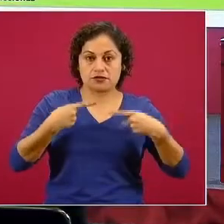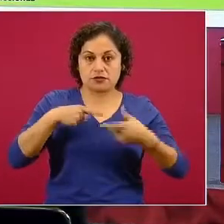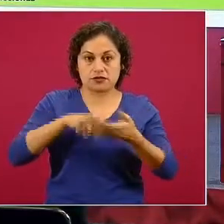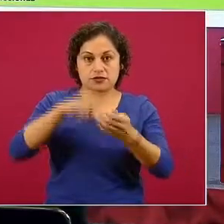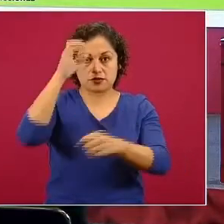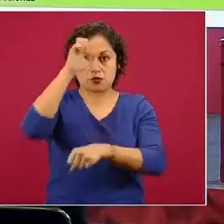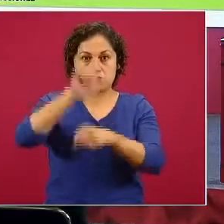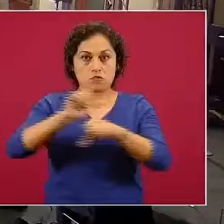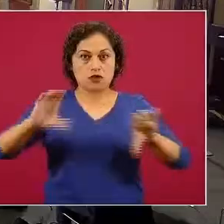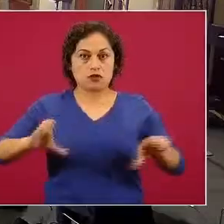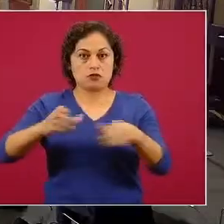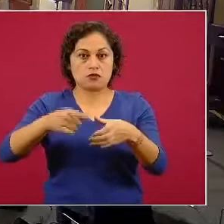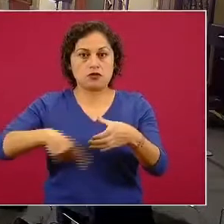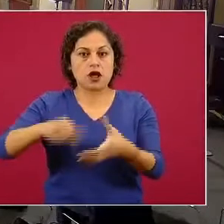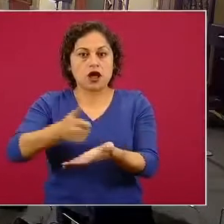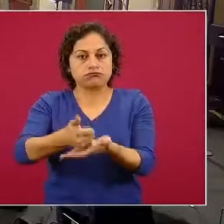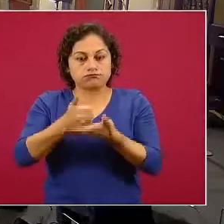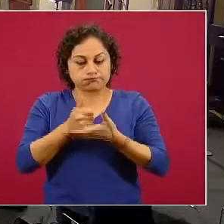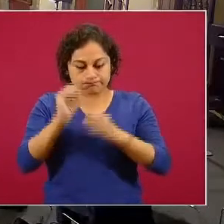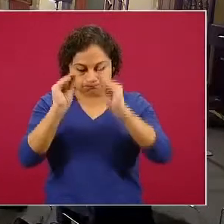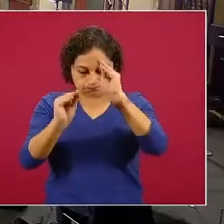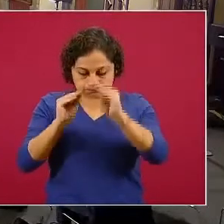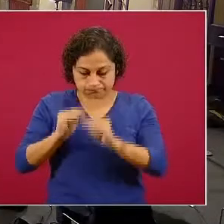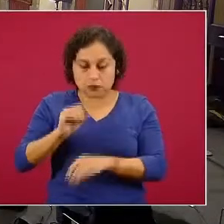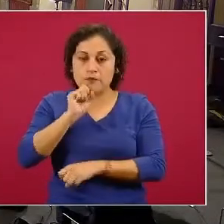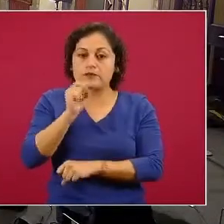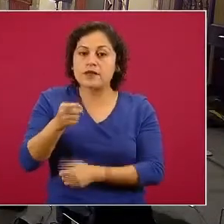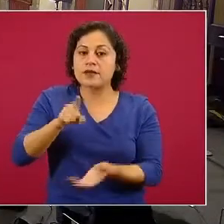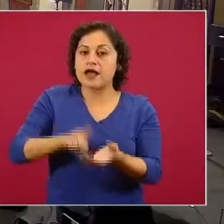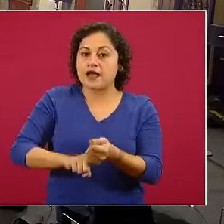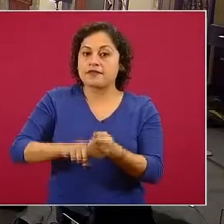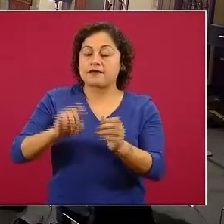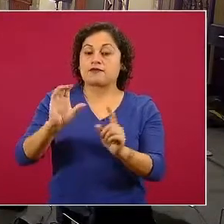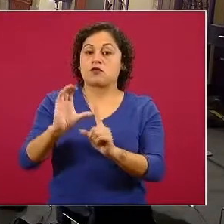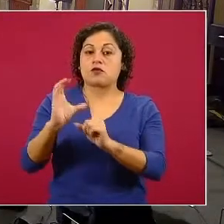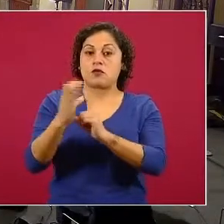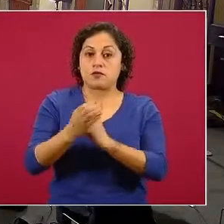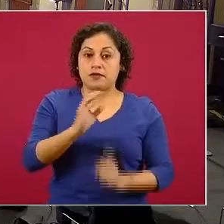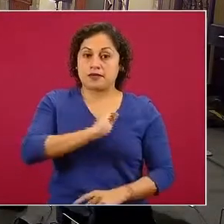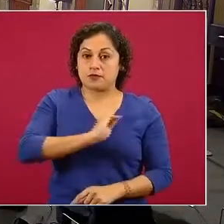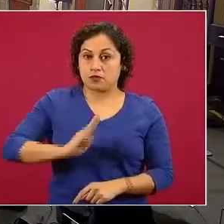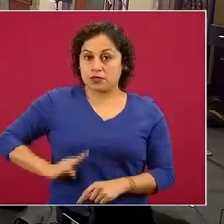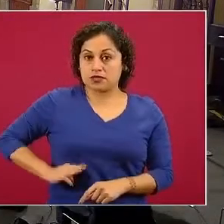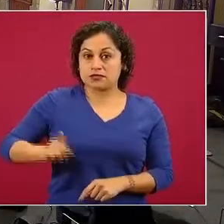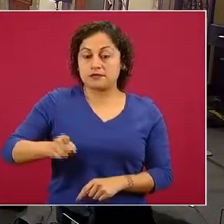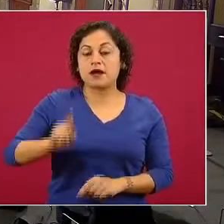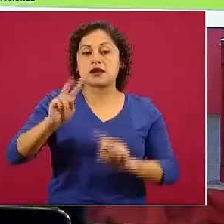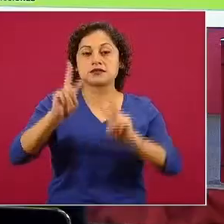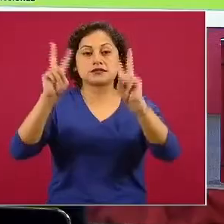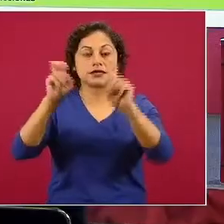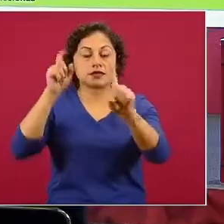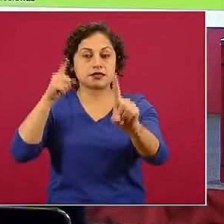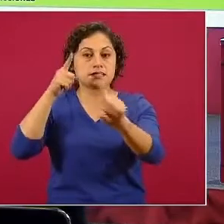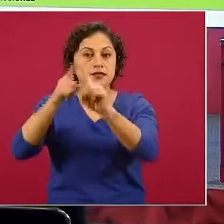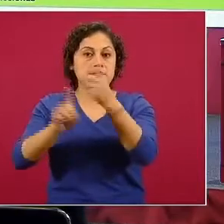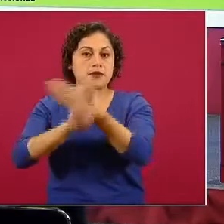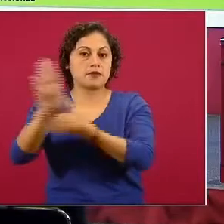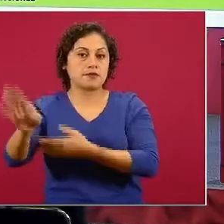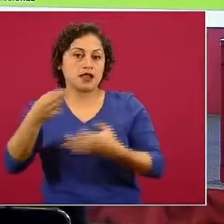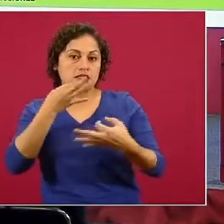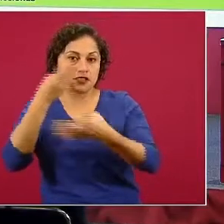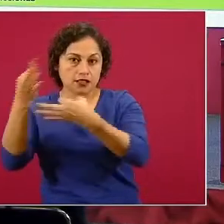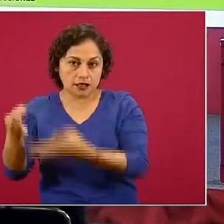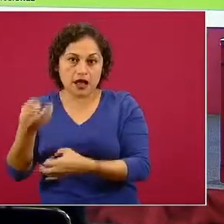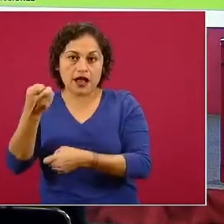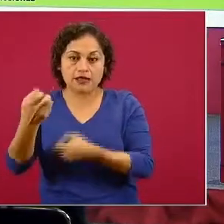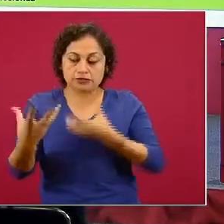y de los comités municipales de prevención de adicciones, para poder tener diagnósticos muy específicos y apoyarlos desde